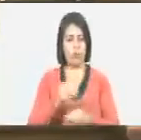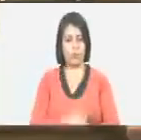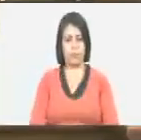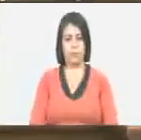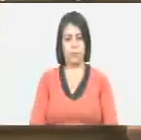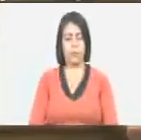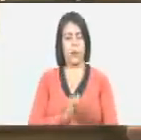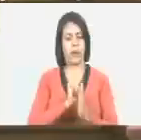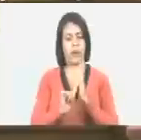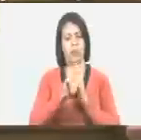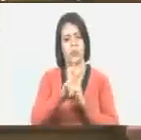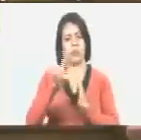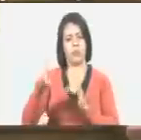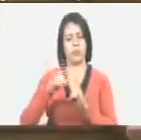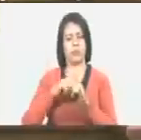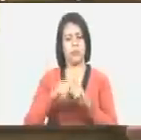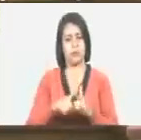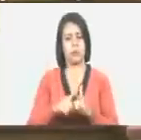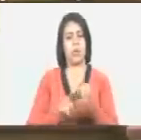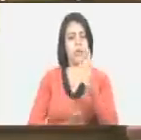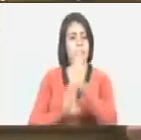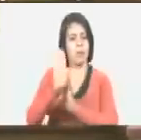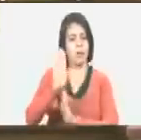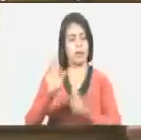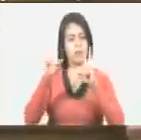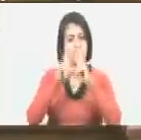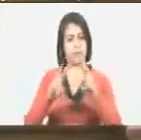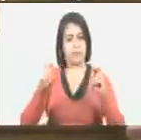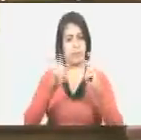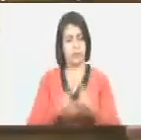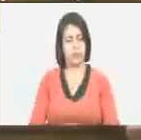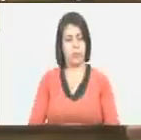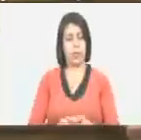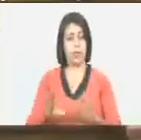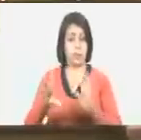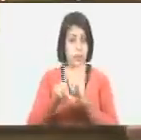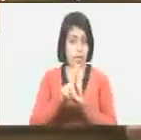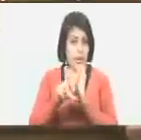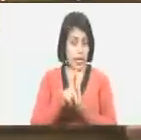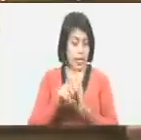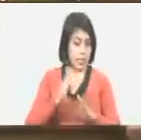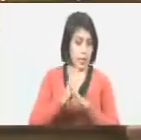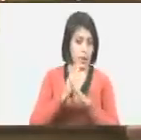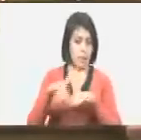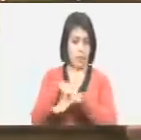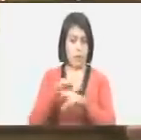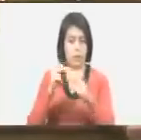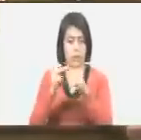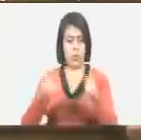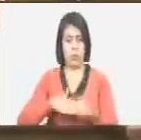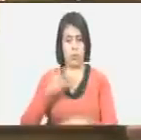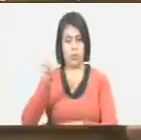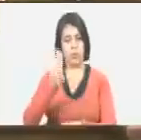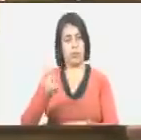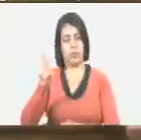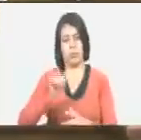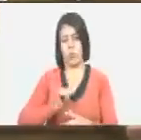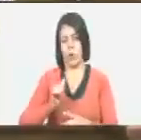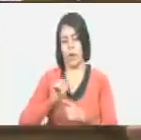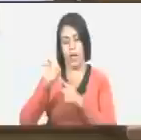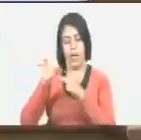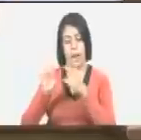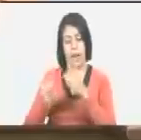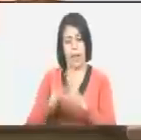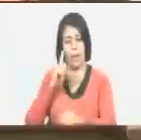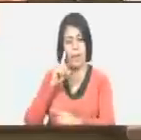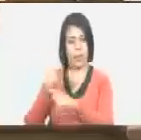manera: artículo 21. En el desarrollo de la investigación de extinción de dominio, el Ministerio Público podrá utilizar cualquier elemento